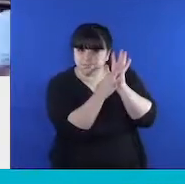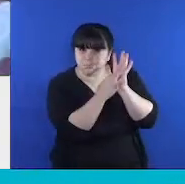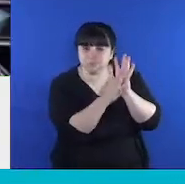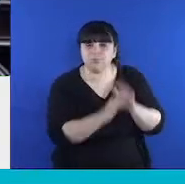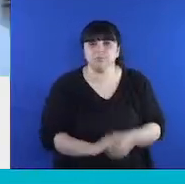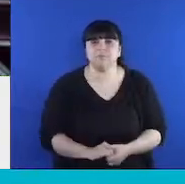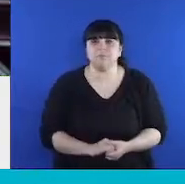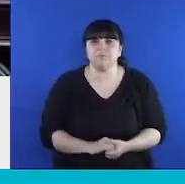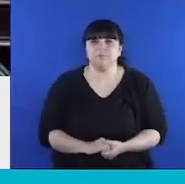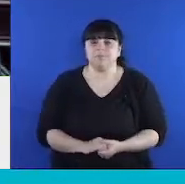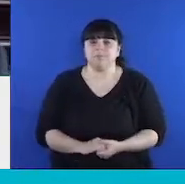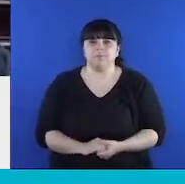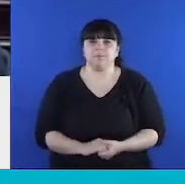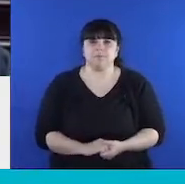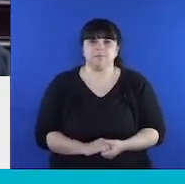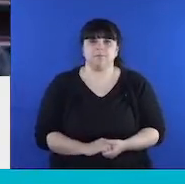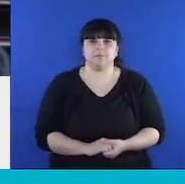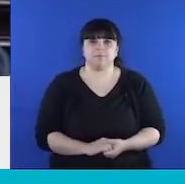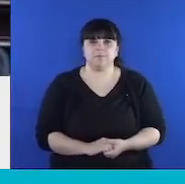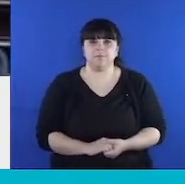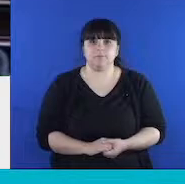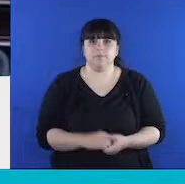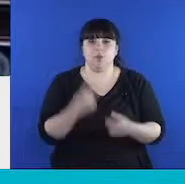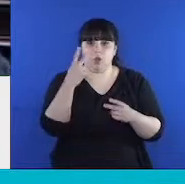El inciso 2 del artículo 3 de la ley